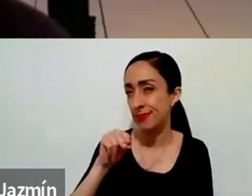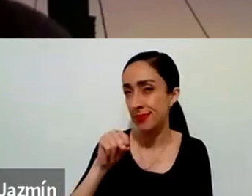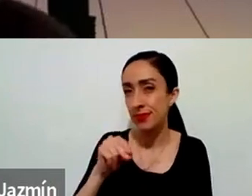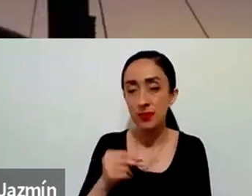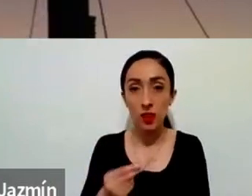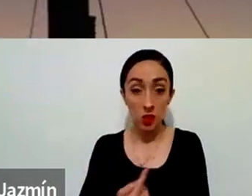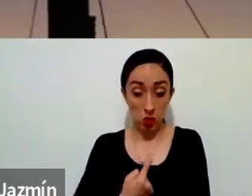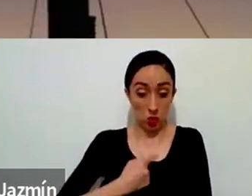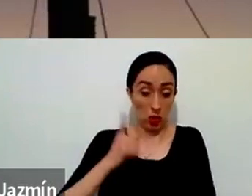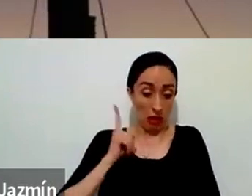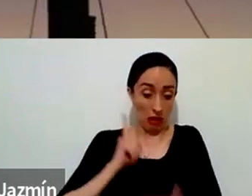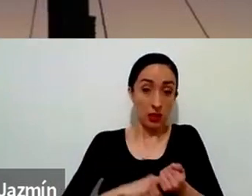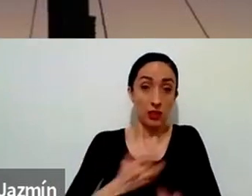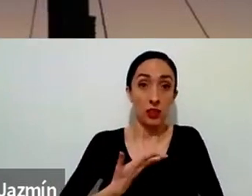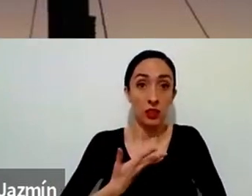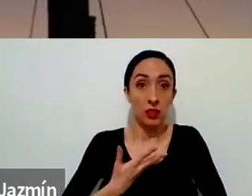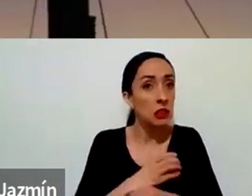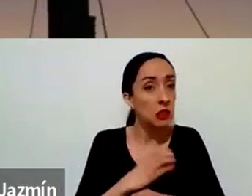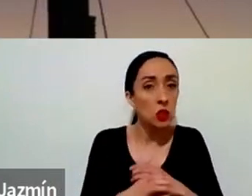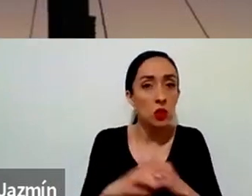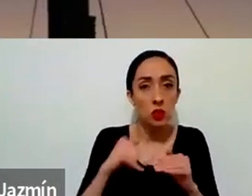hay alegrías posiblemente,